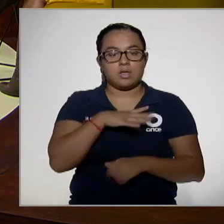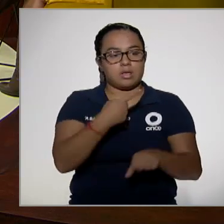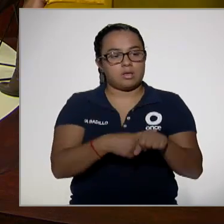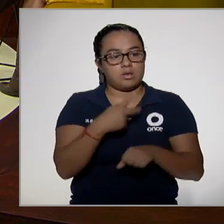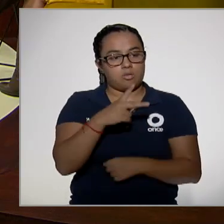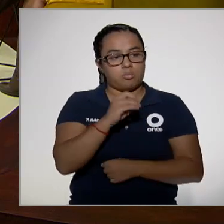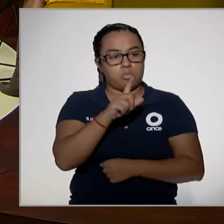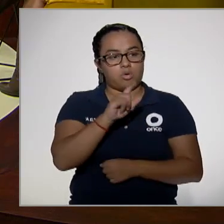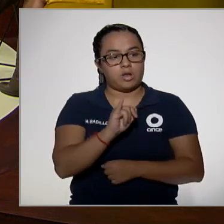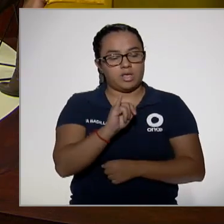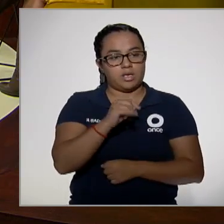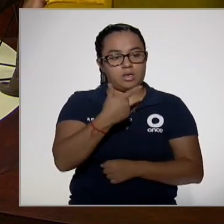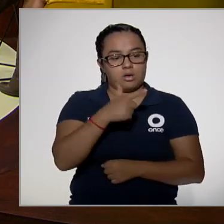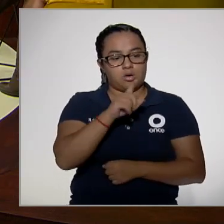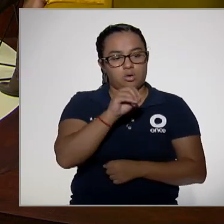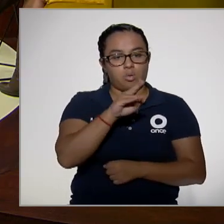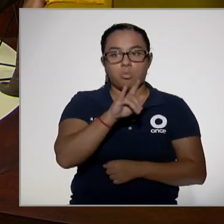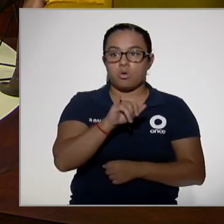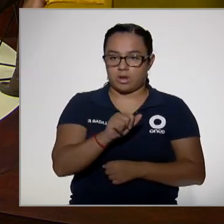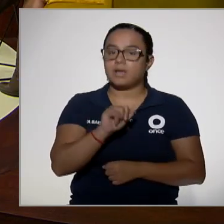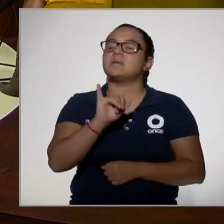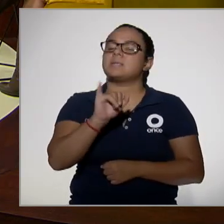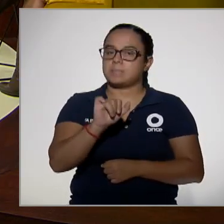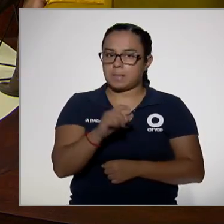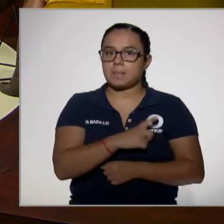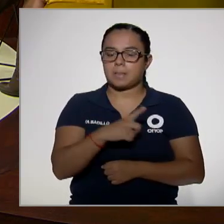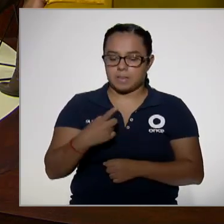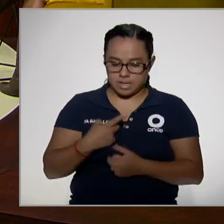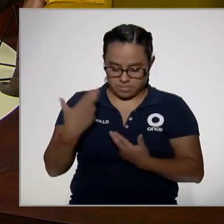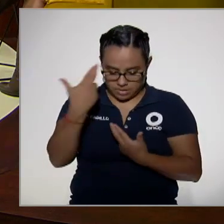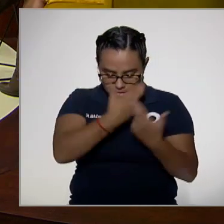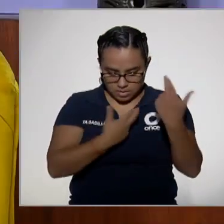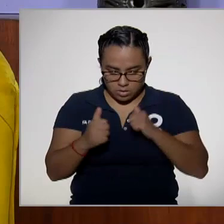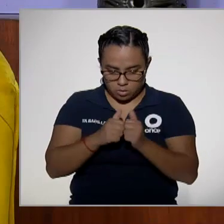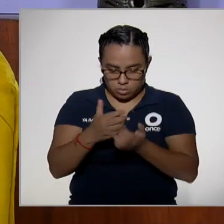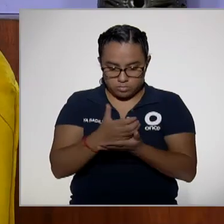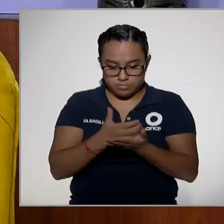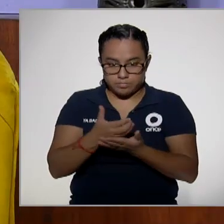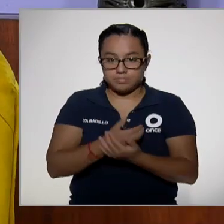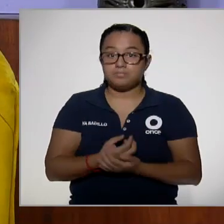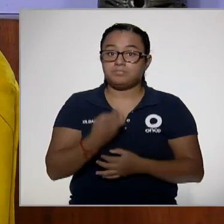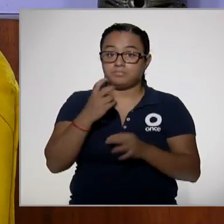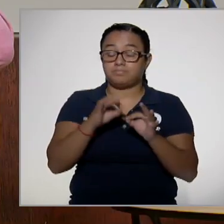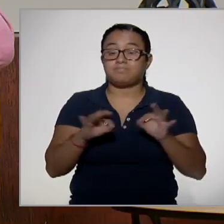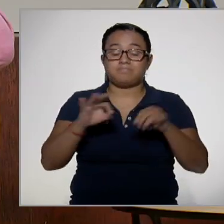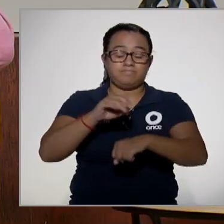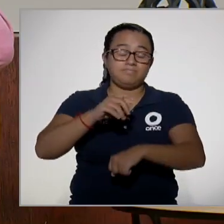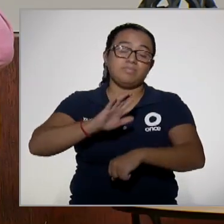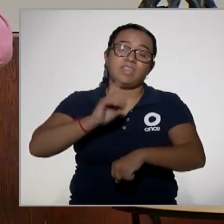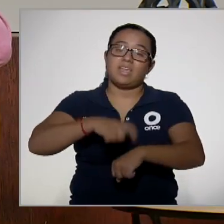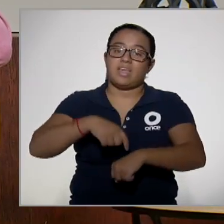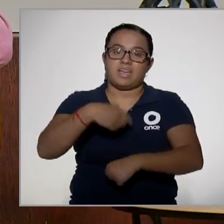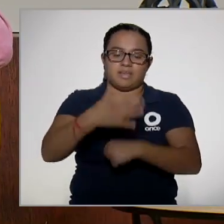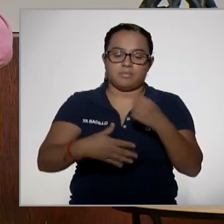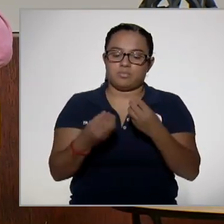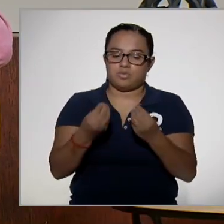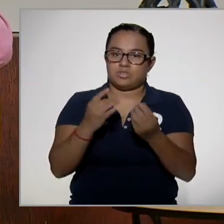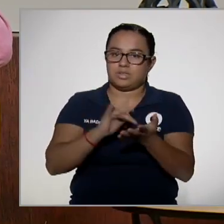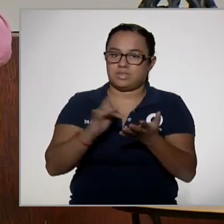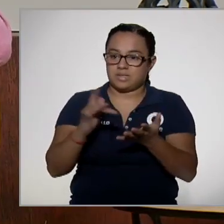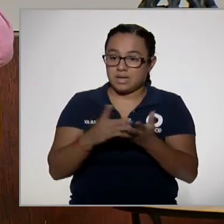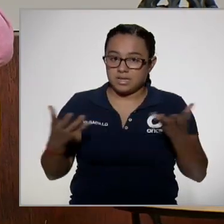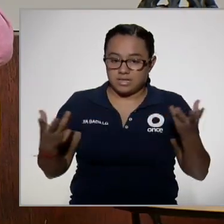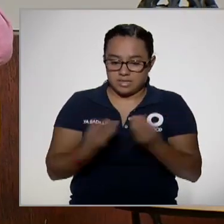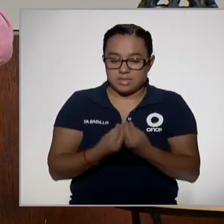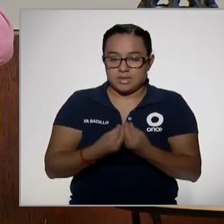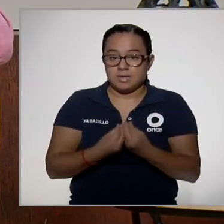poliglobulia y si hay que también este revisarse y tratarse okay bien importante se nos acabó el programa de doctoras muchísimas gracias por estar el